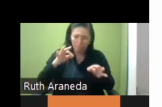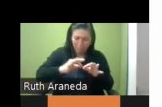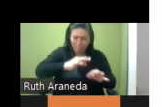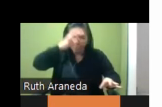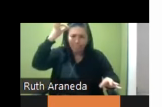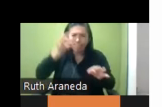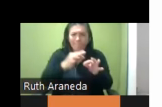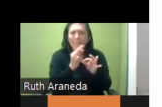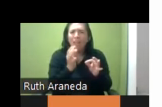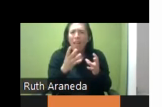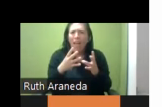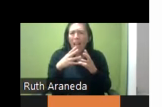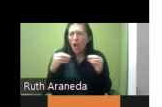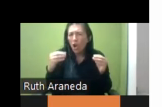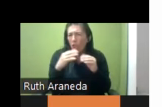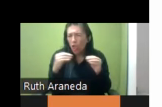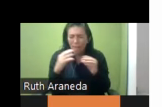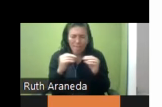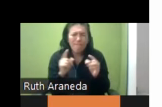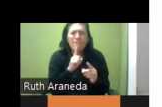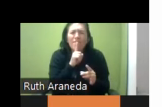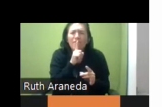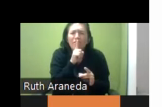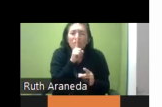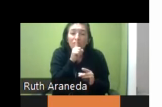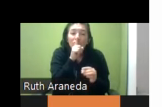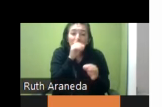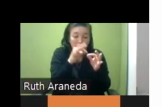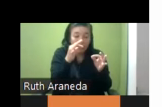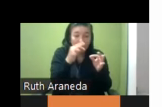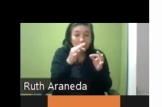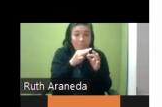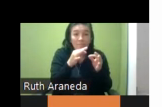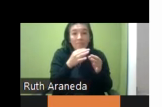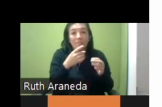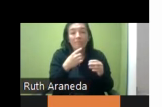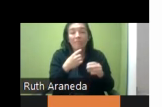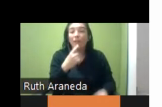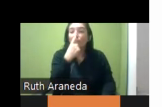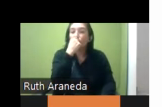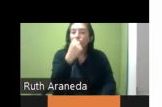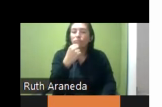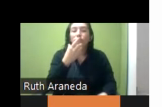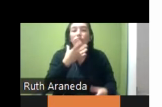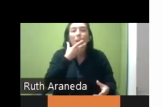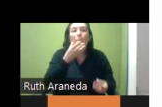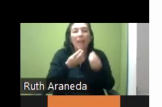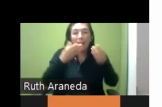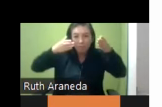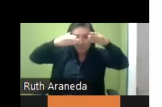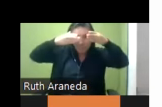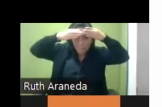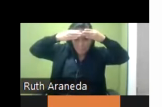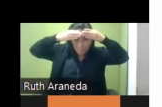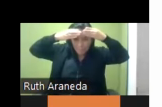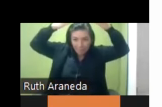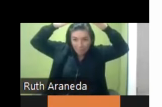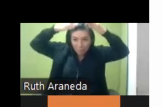de algodón muy finos, y servía para disponer sobre la frente, de forma